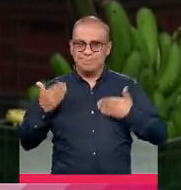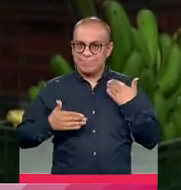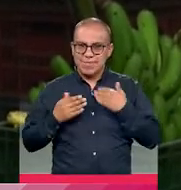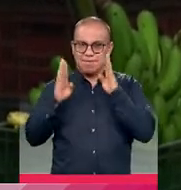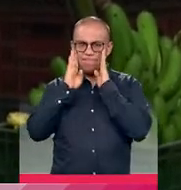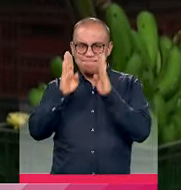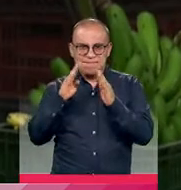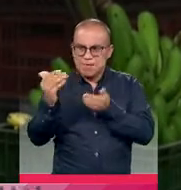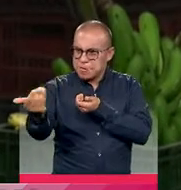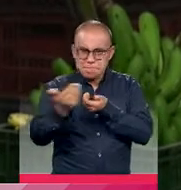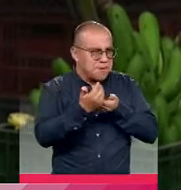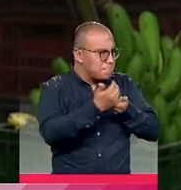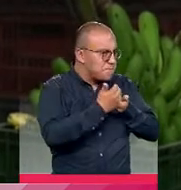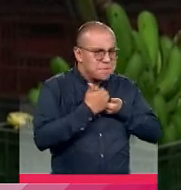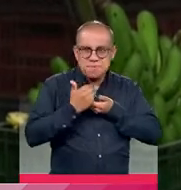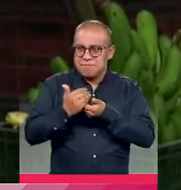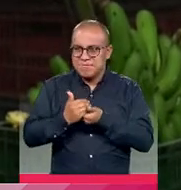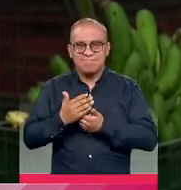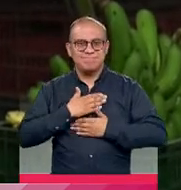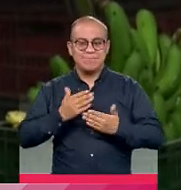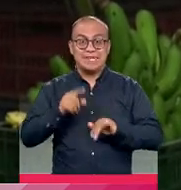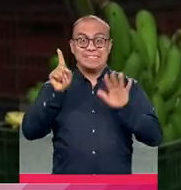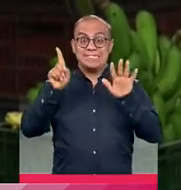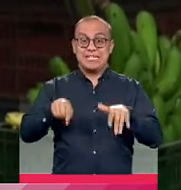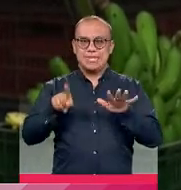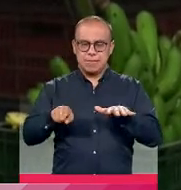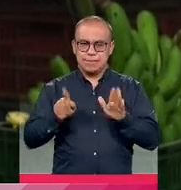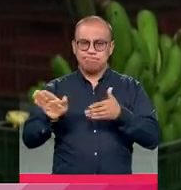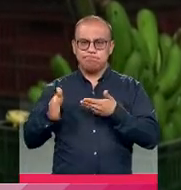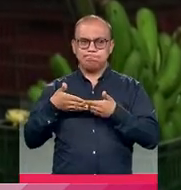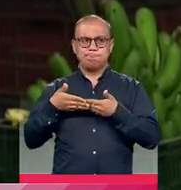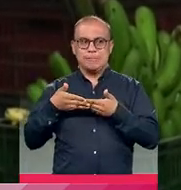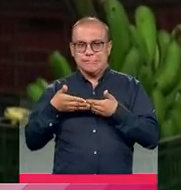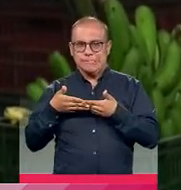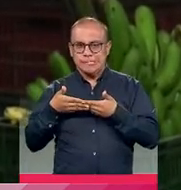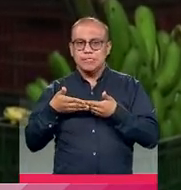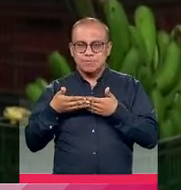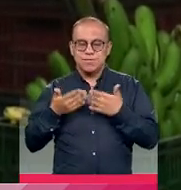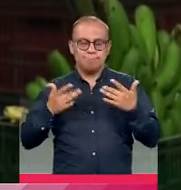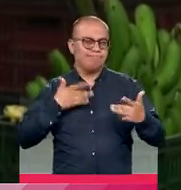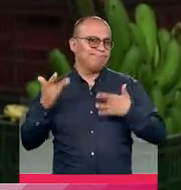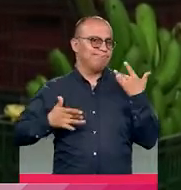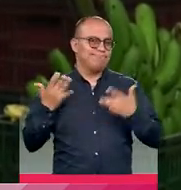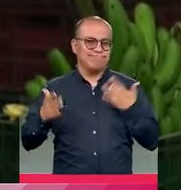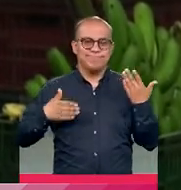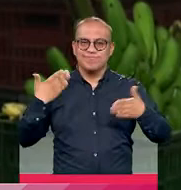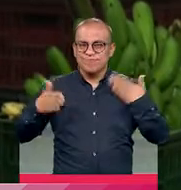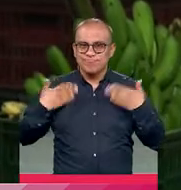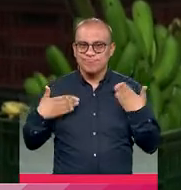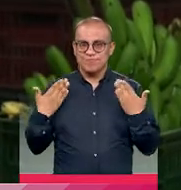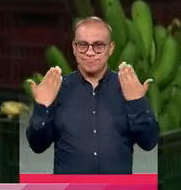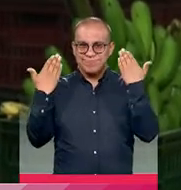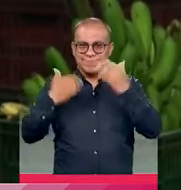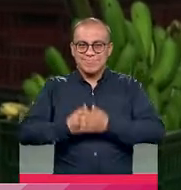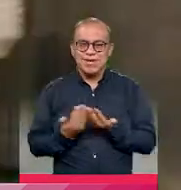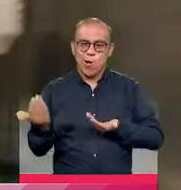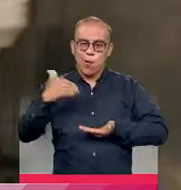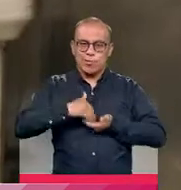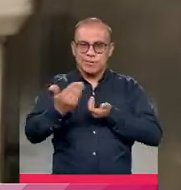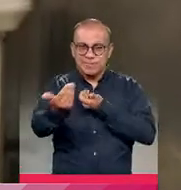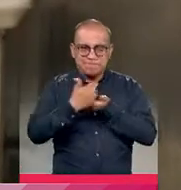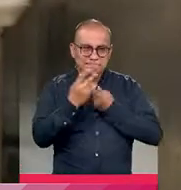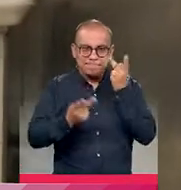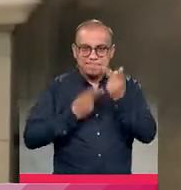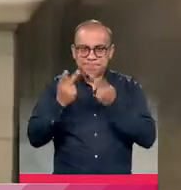vez a la clientela, que ya hace 6 meses pues, con las puertas cerradas, pues me siento muy contento de otra vez volver a empezar a atenderlos.